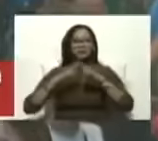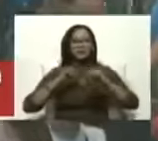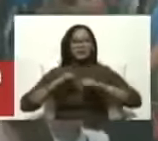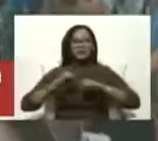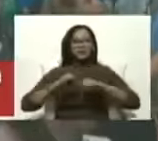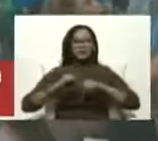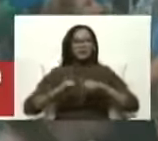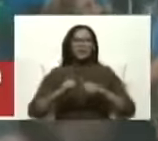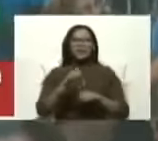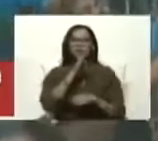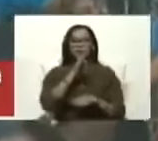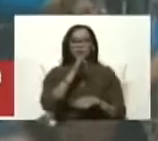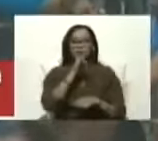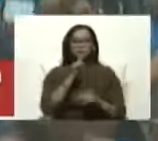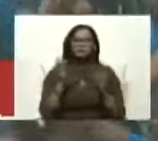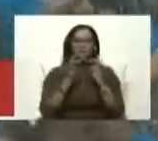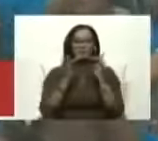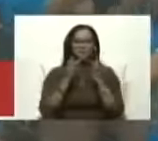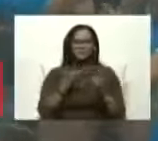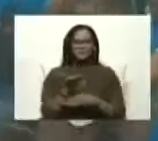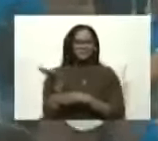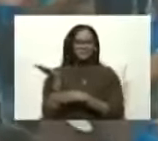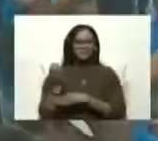movilizado. Es la información que hoy retornamos al pase del estudio. Adelante.